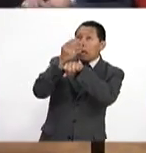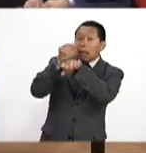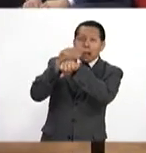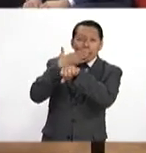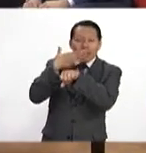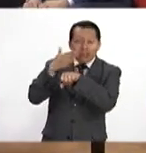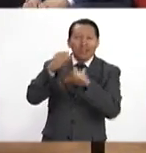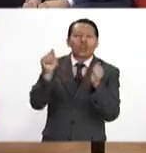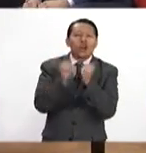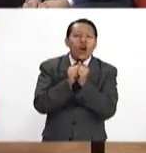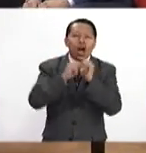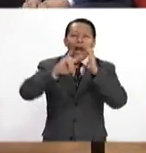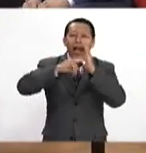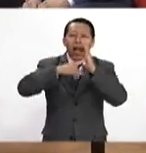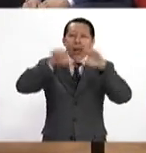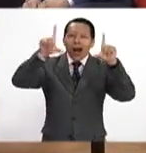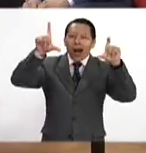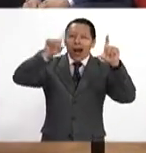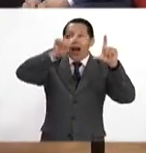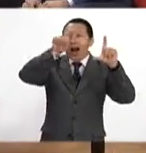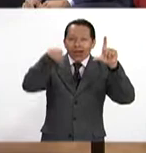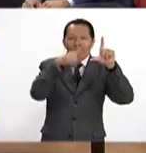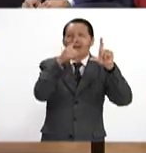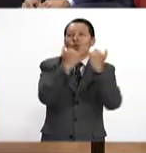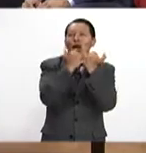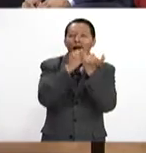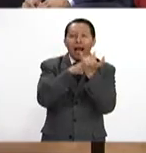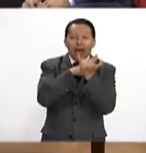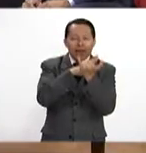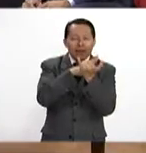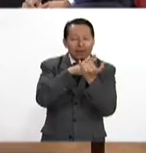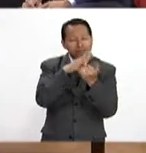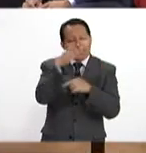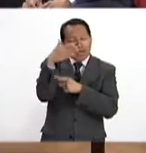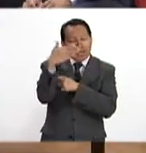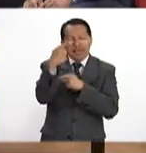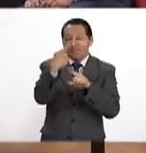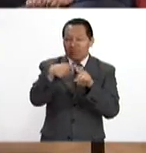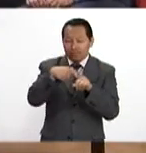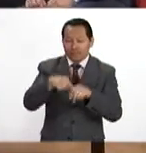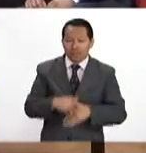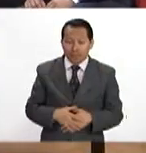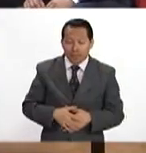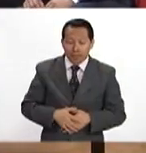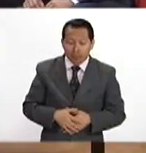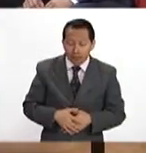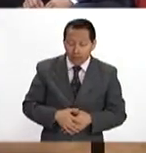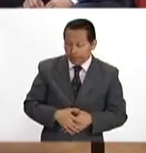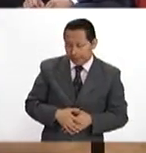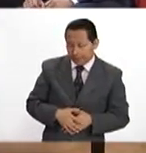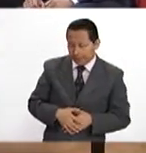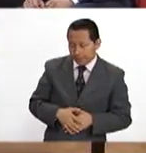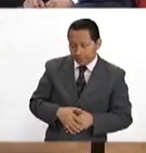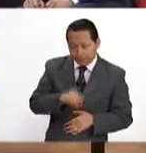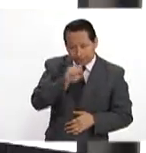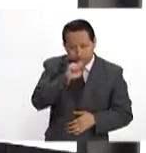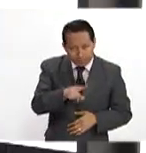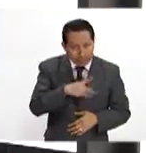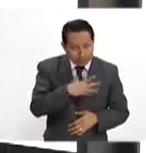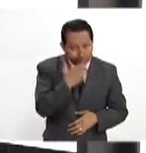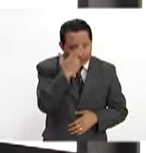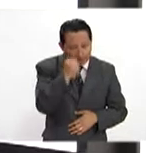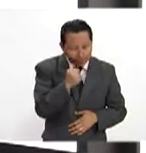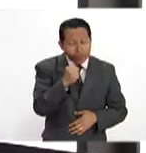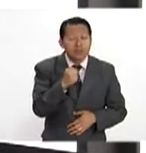la bandera, en fin. Se nota mucho ese amor por México, ¿no? En las fotos. Es correcto. De hecho, este concurso, esta edición,